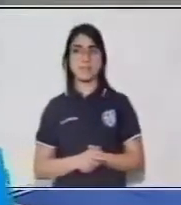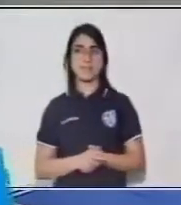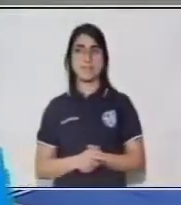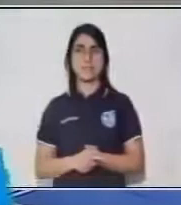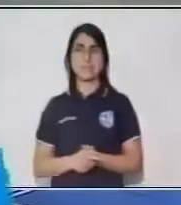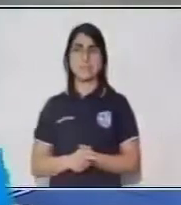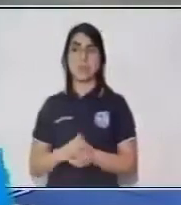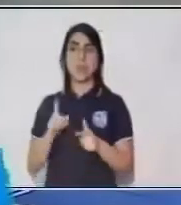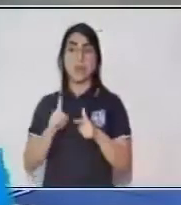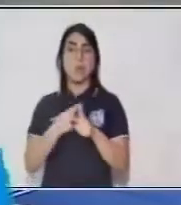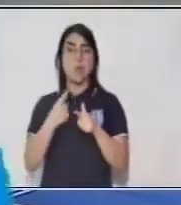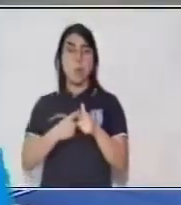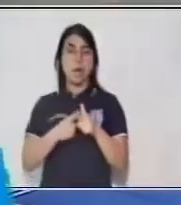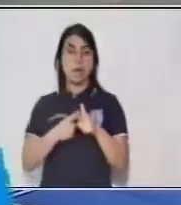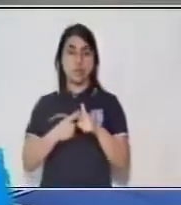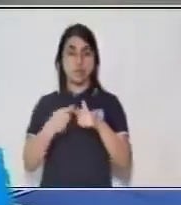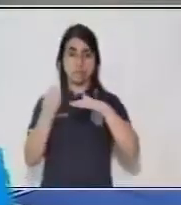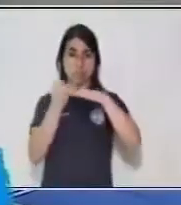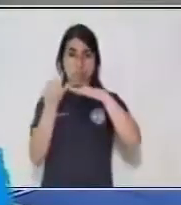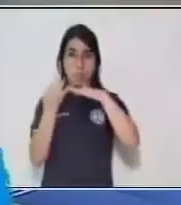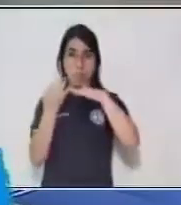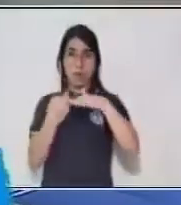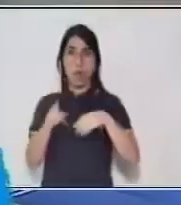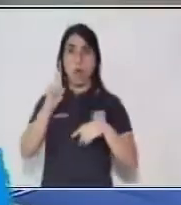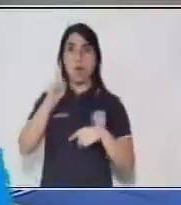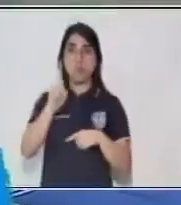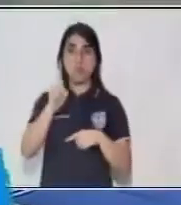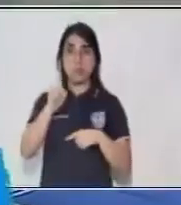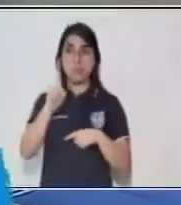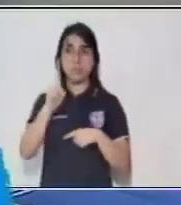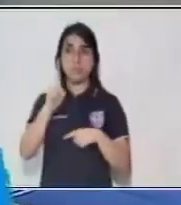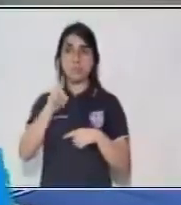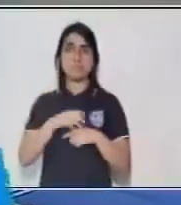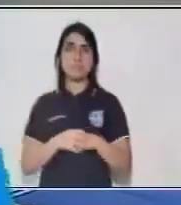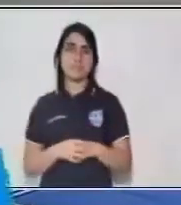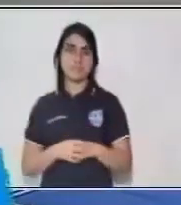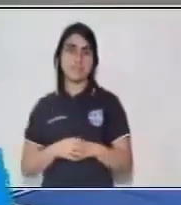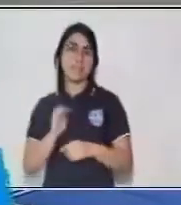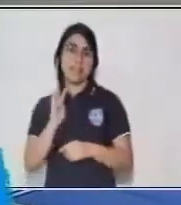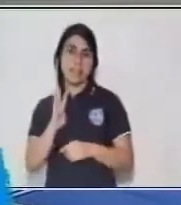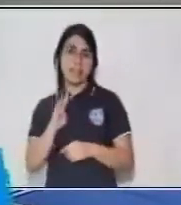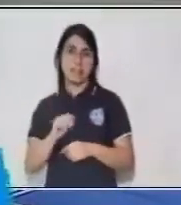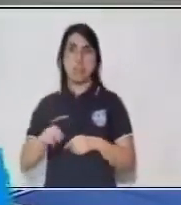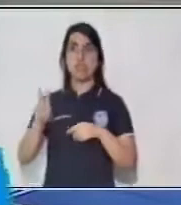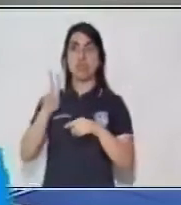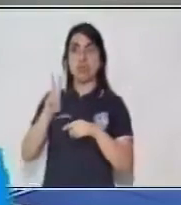Vemos que el crecimiento es muy rápido, ¿verdad? Y la figura nos va a quedar así.